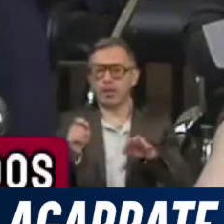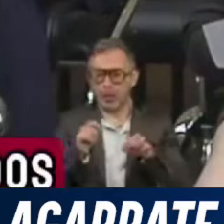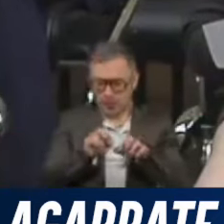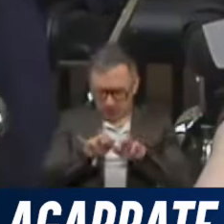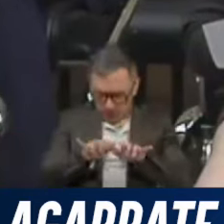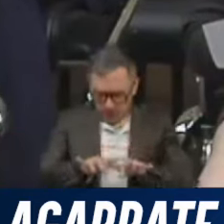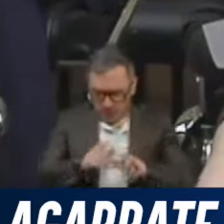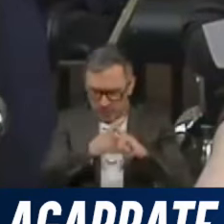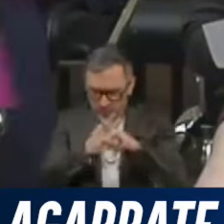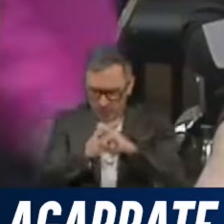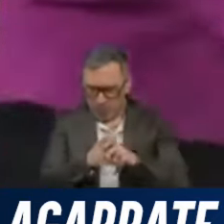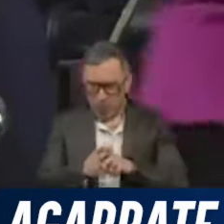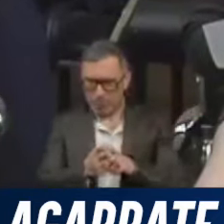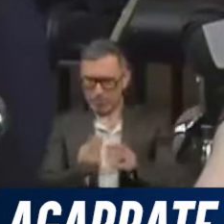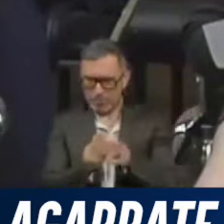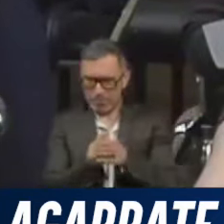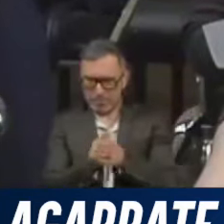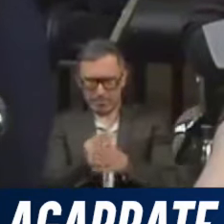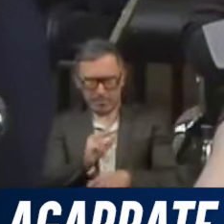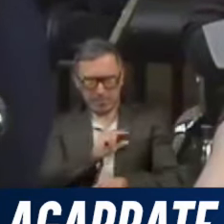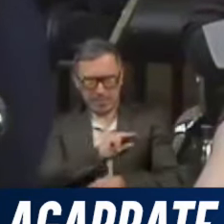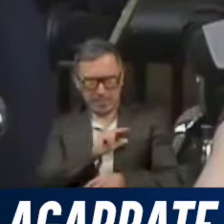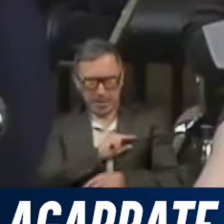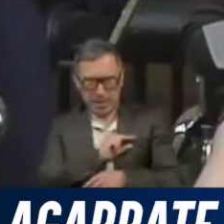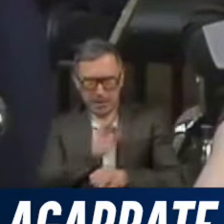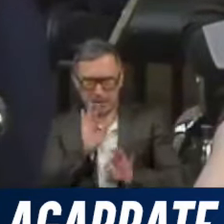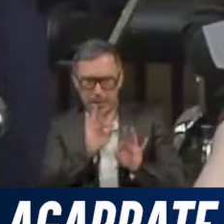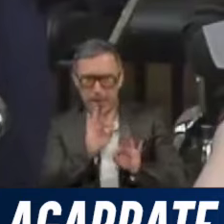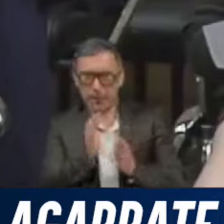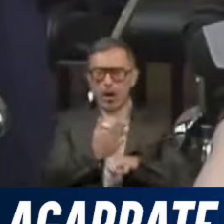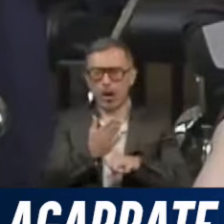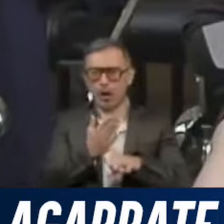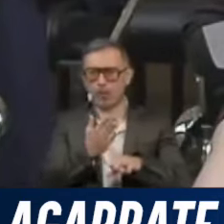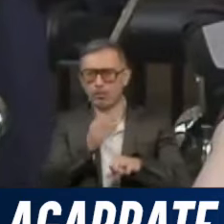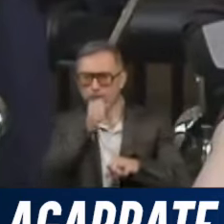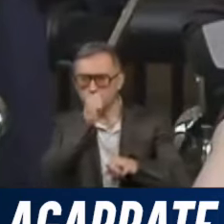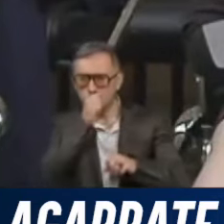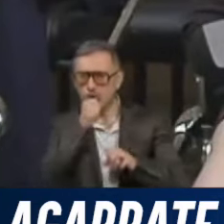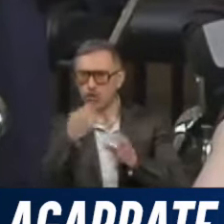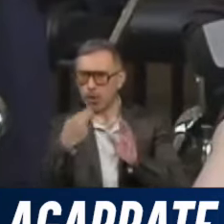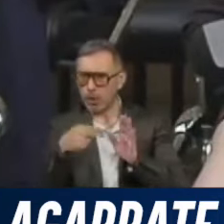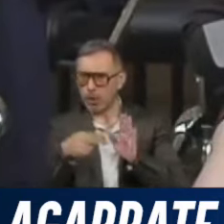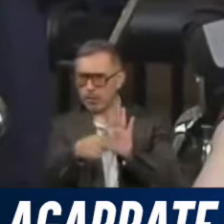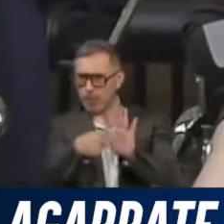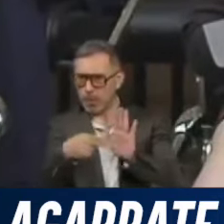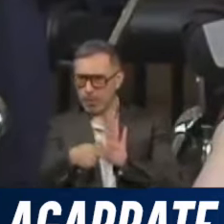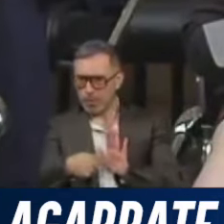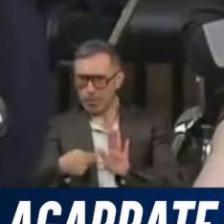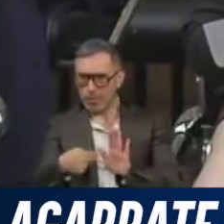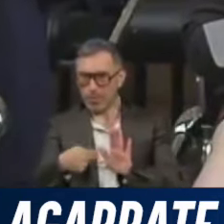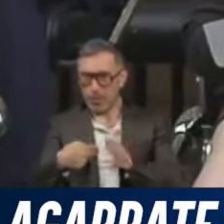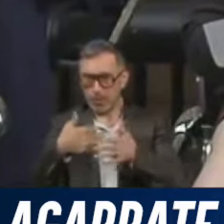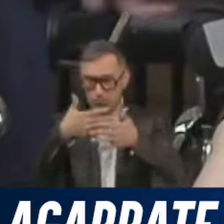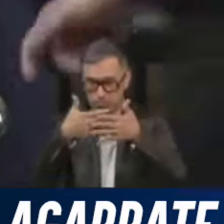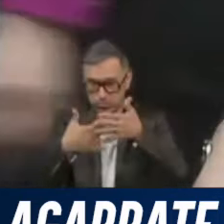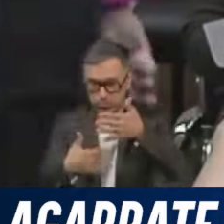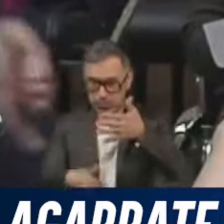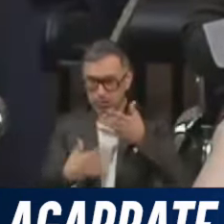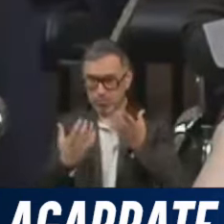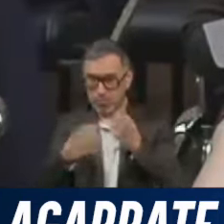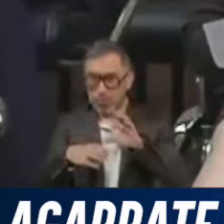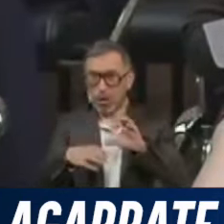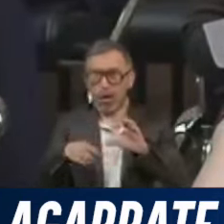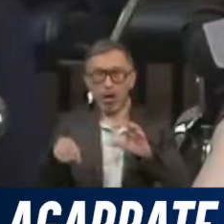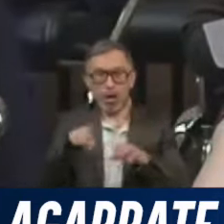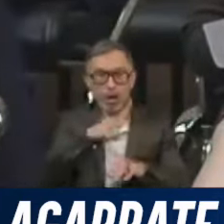especializados para la divulgación y monetización de sus contenidos todo esto sin que exista una regulación pública que